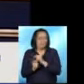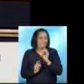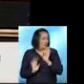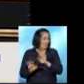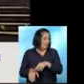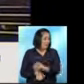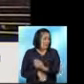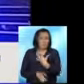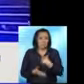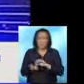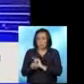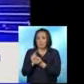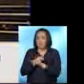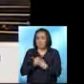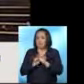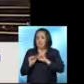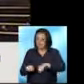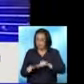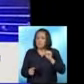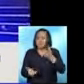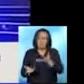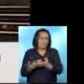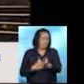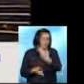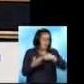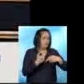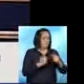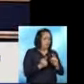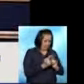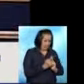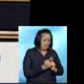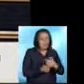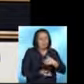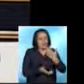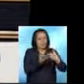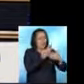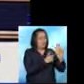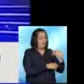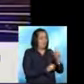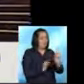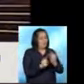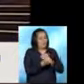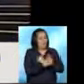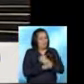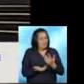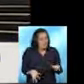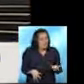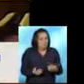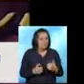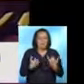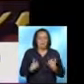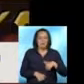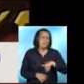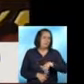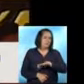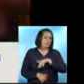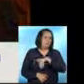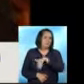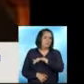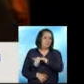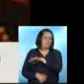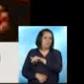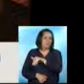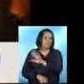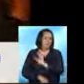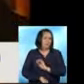Juras que has cambiado y piensas en volver. No supiste amar, ahora te